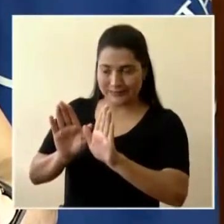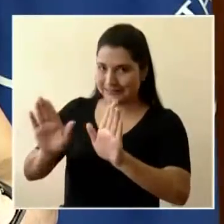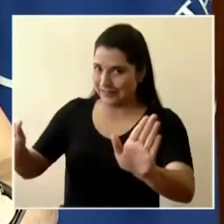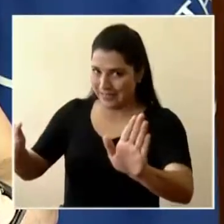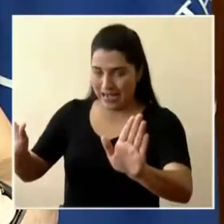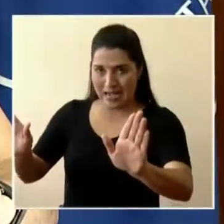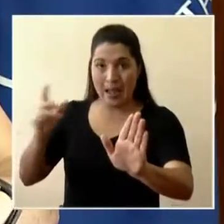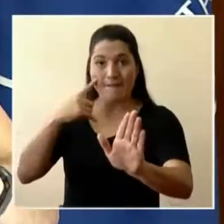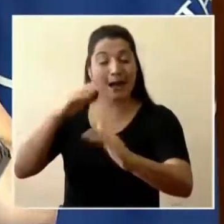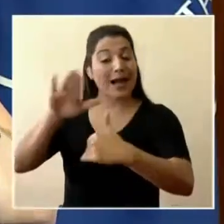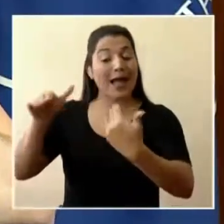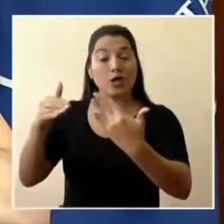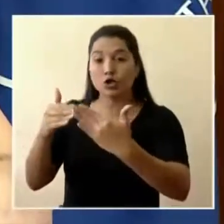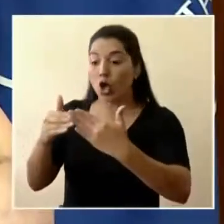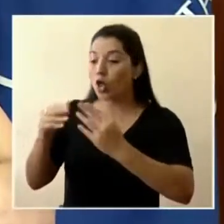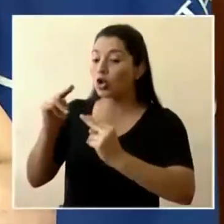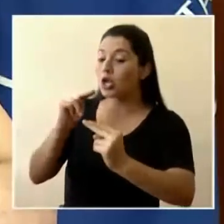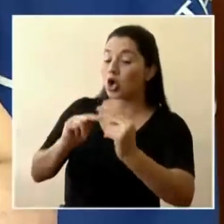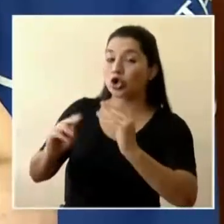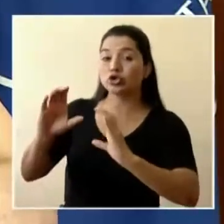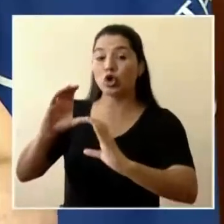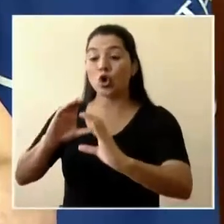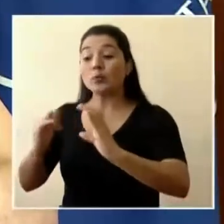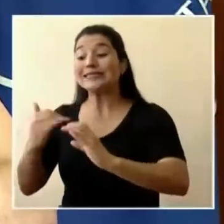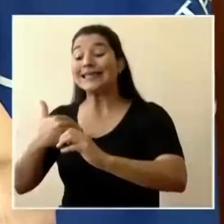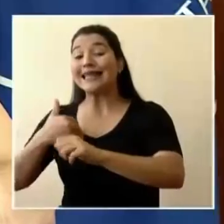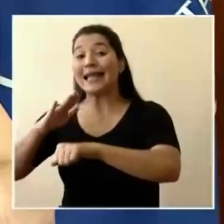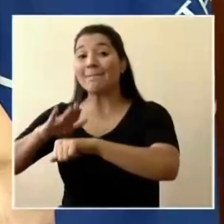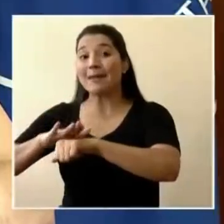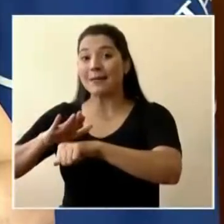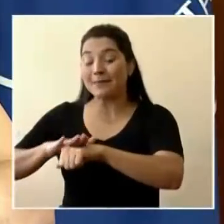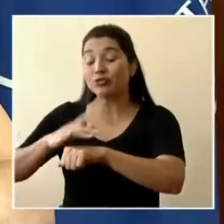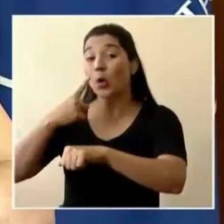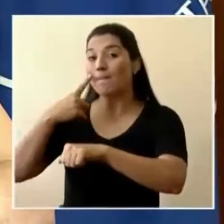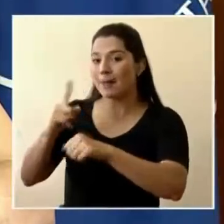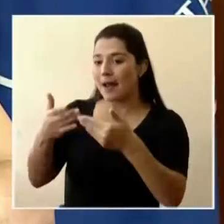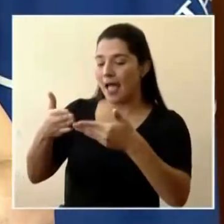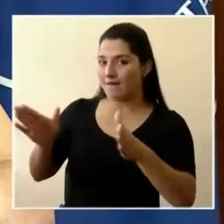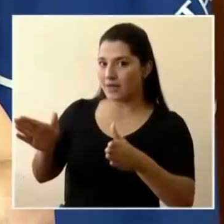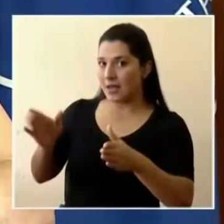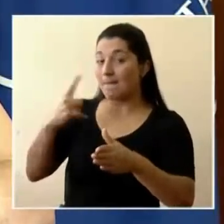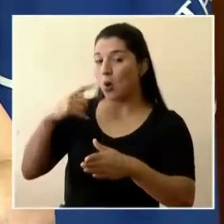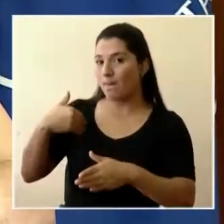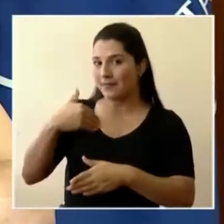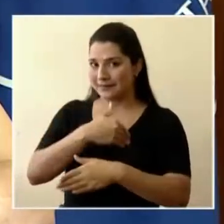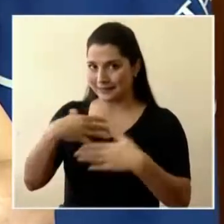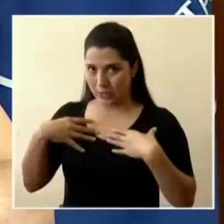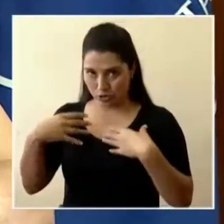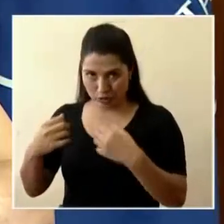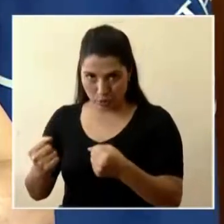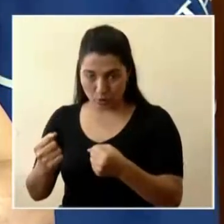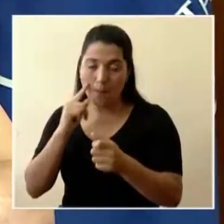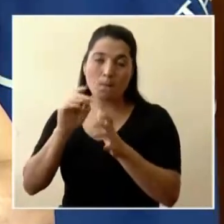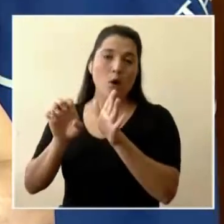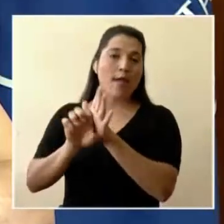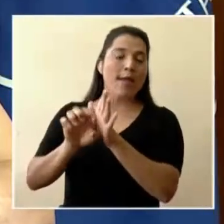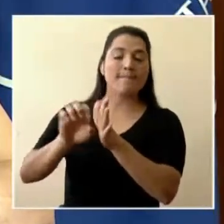tengan funcionamiento que amerite presencia de personas. Por ejemplo, centros